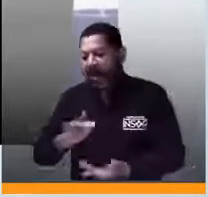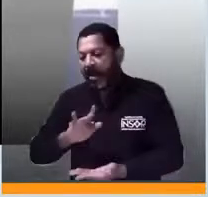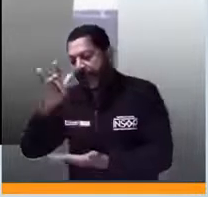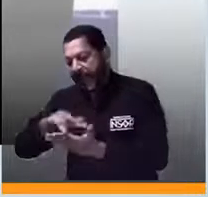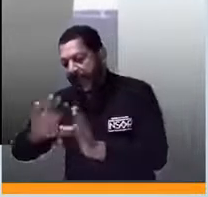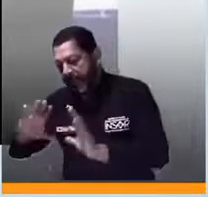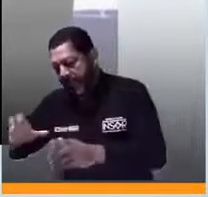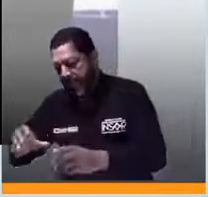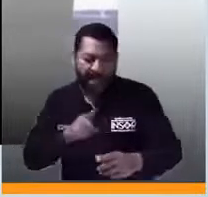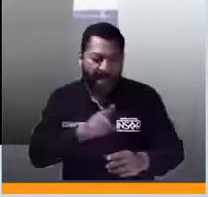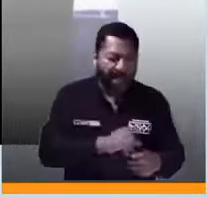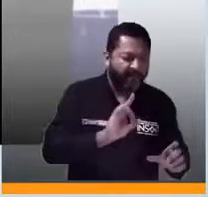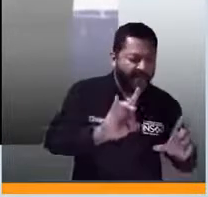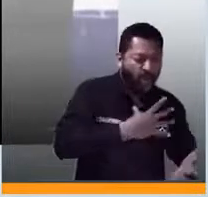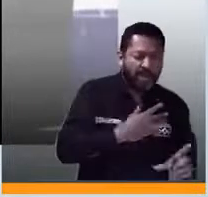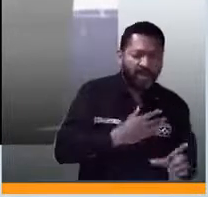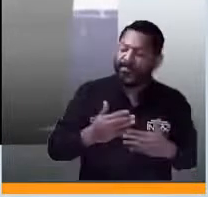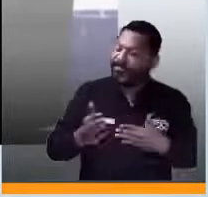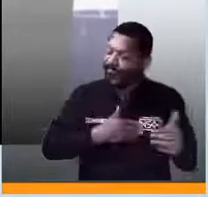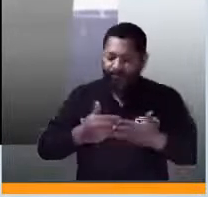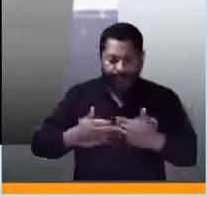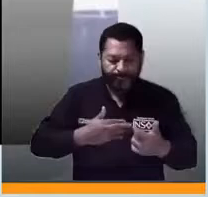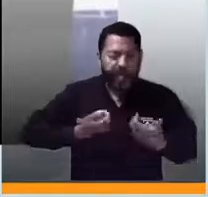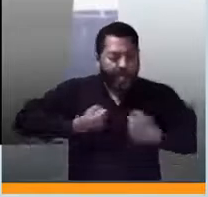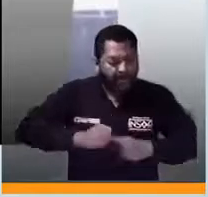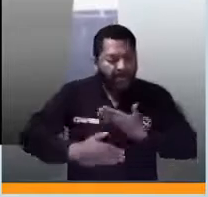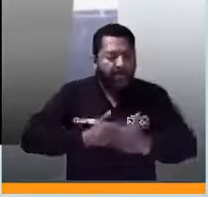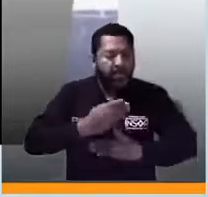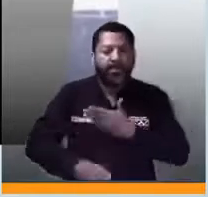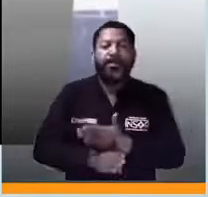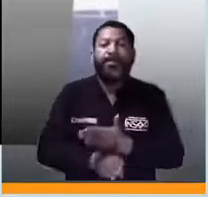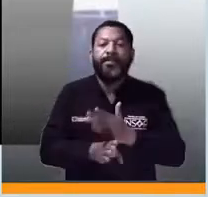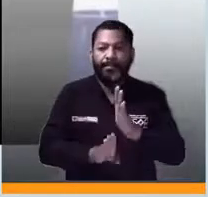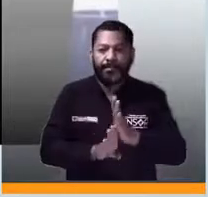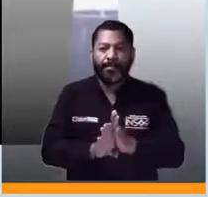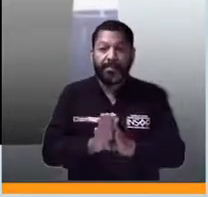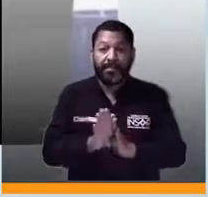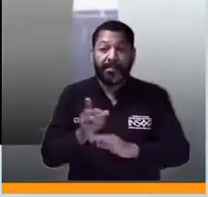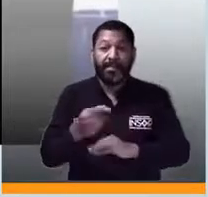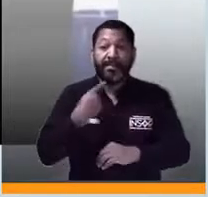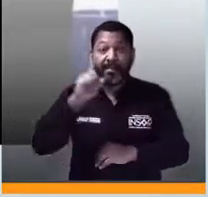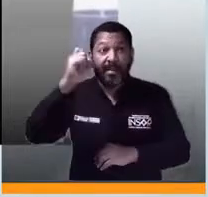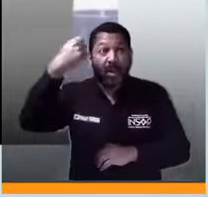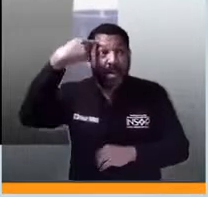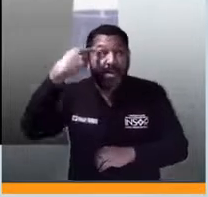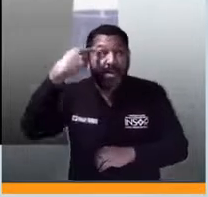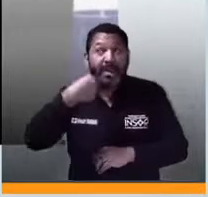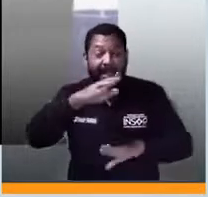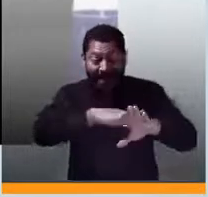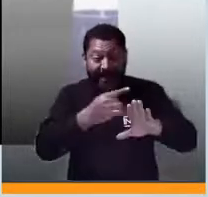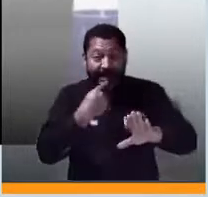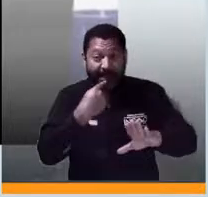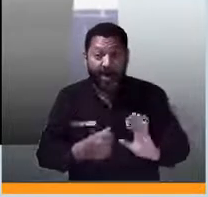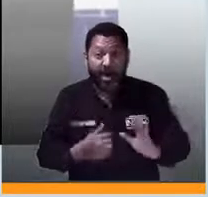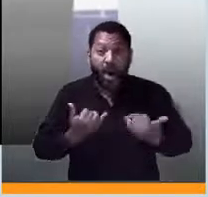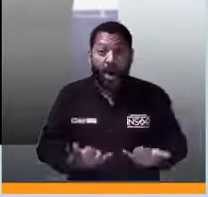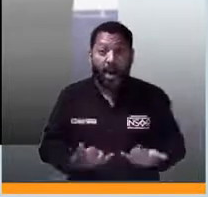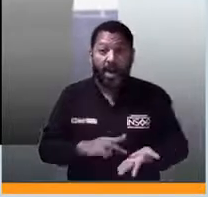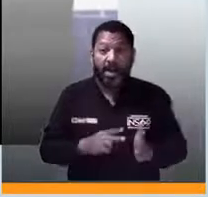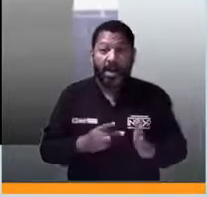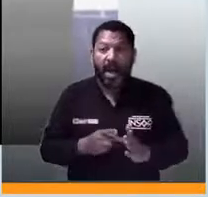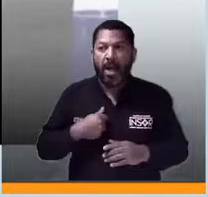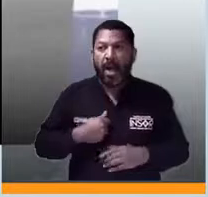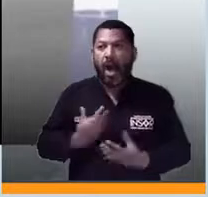intentándolo. Seguimos luchando, seguimos batallando entre todos, haciendo equipo, como siempre lo ha dicho el gobierno. Aquí es hora de deponer las